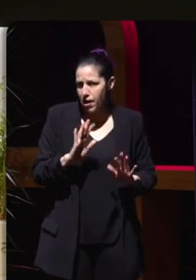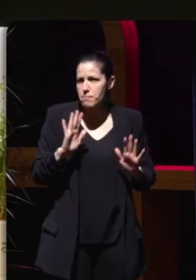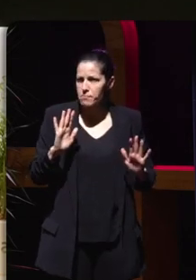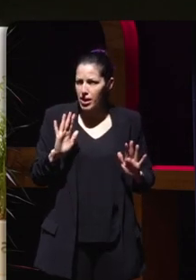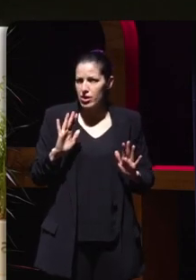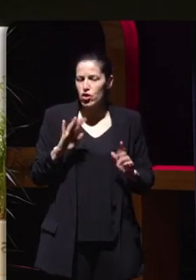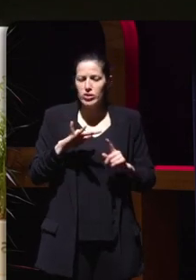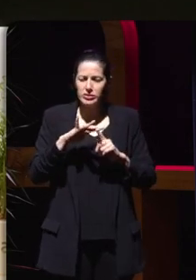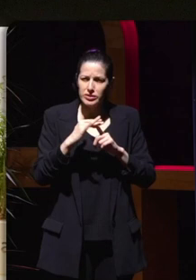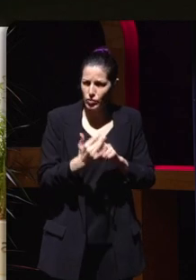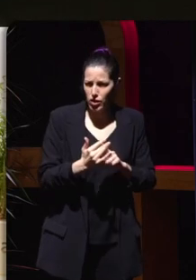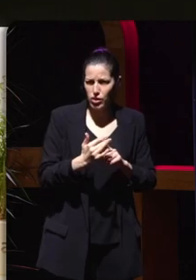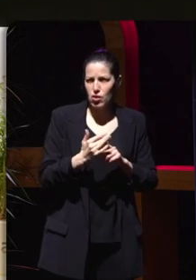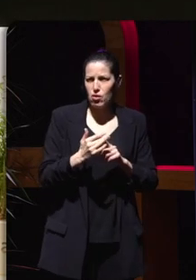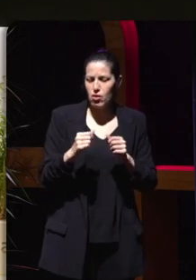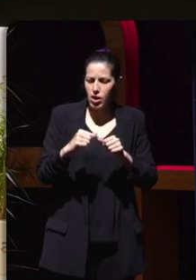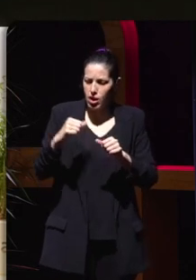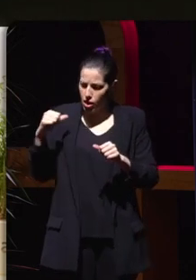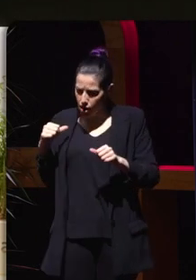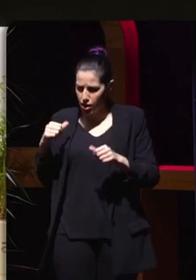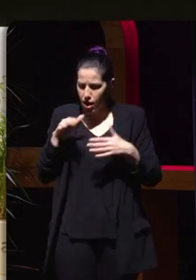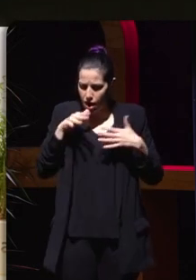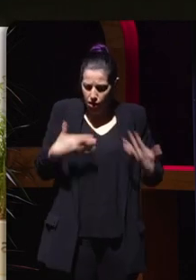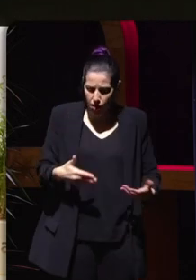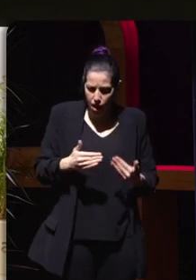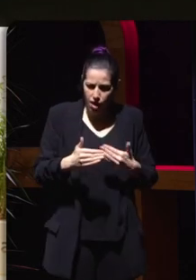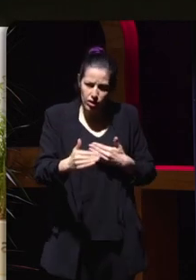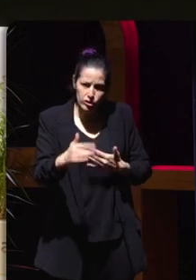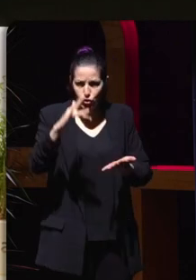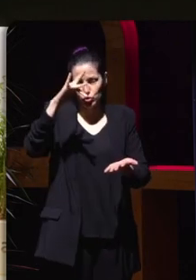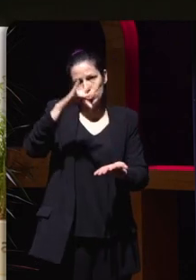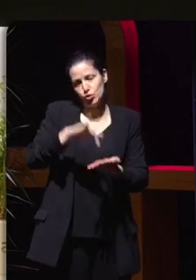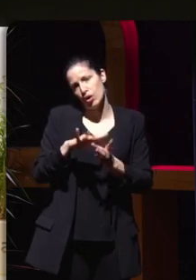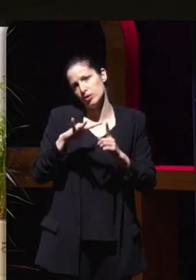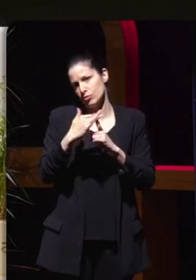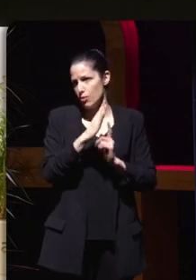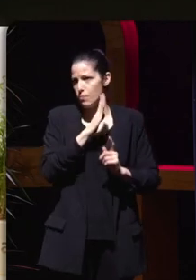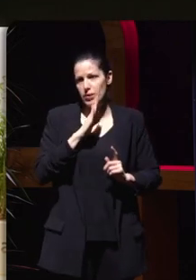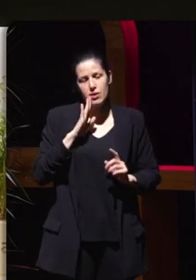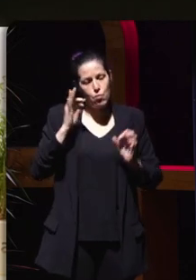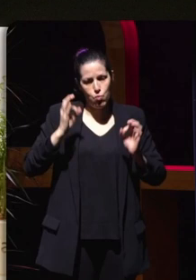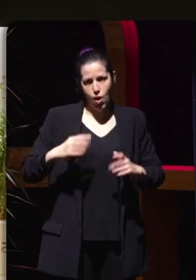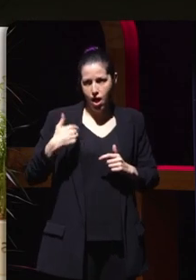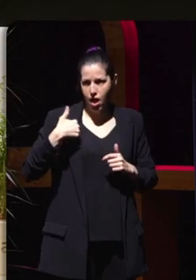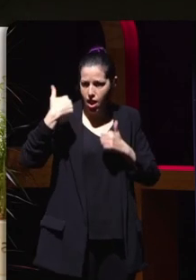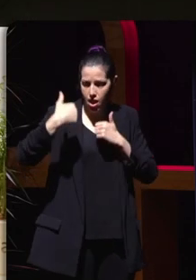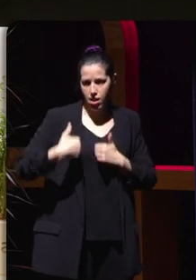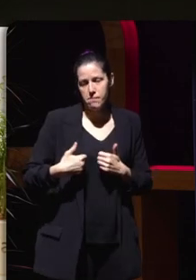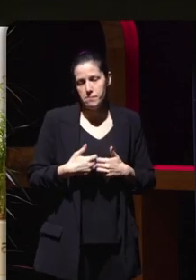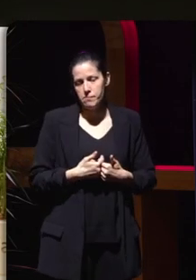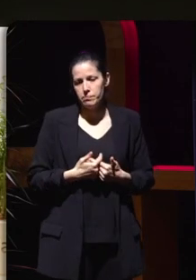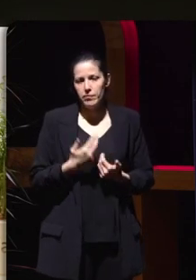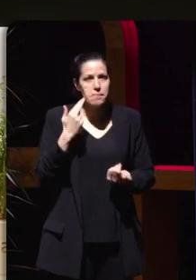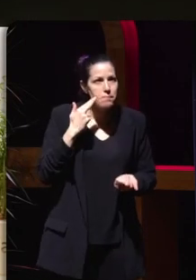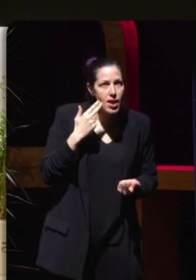pasarían por las grandes más cosas todas que fueron viviendo de la maternidad de no todo que osmedos ha sido